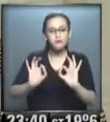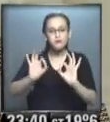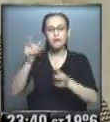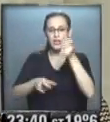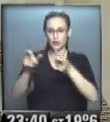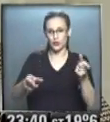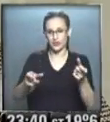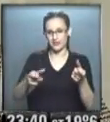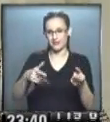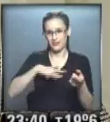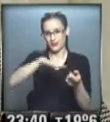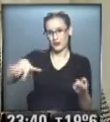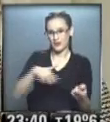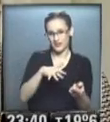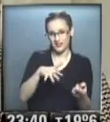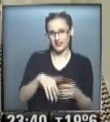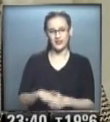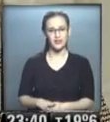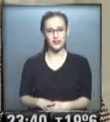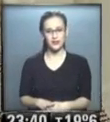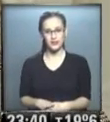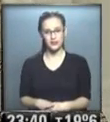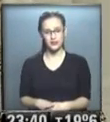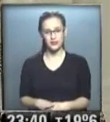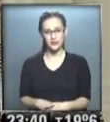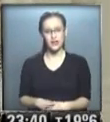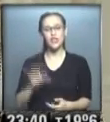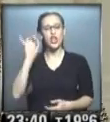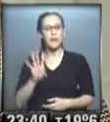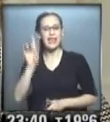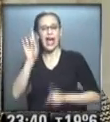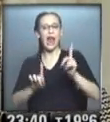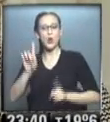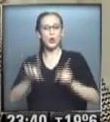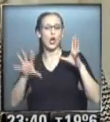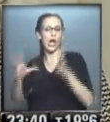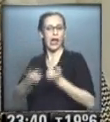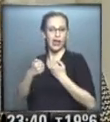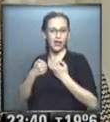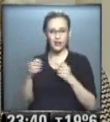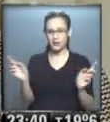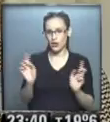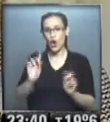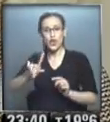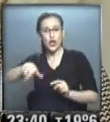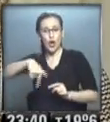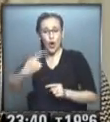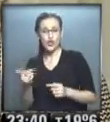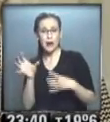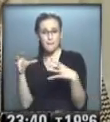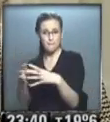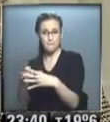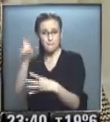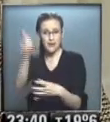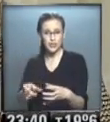una sociedad en que solo algunos usufructuaran o se beneficiaran y al resto de la gente no le